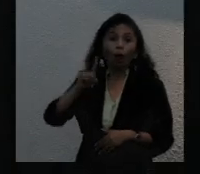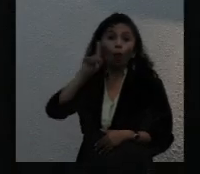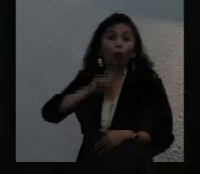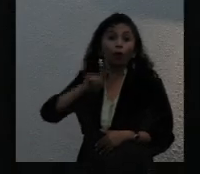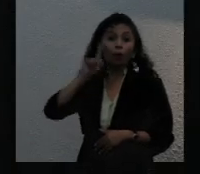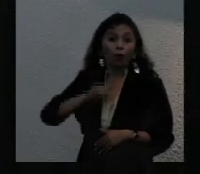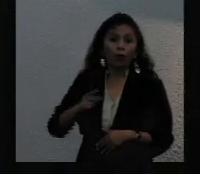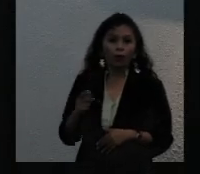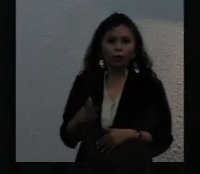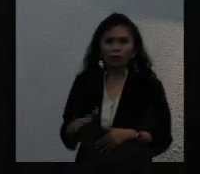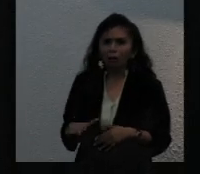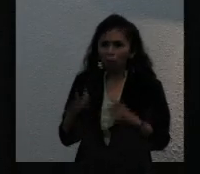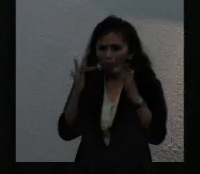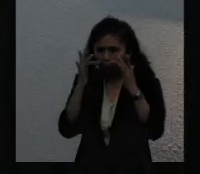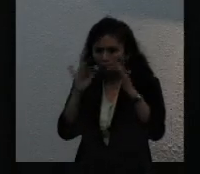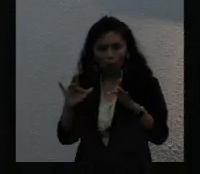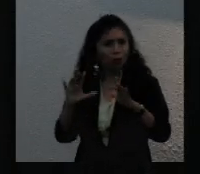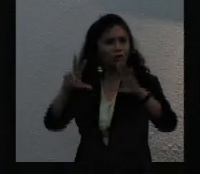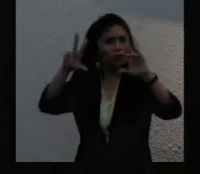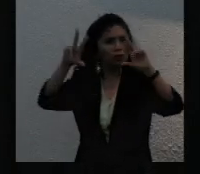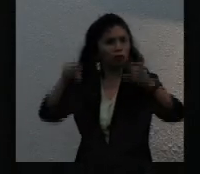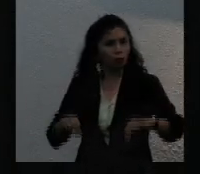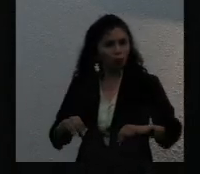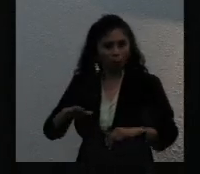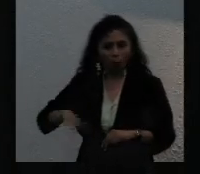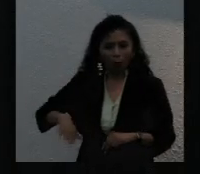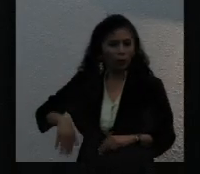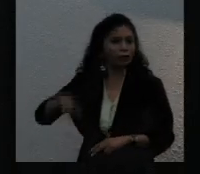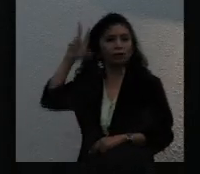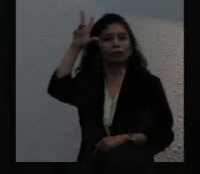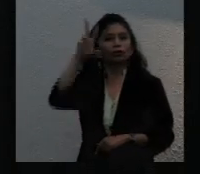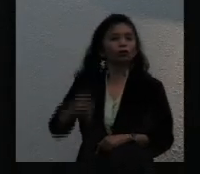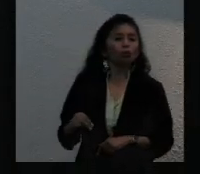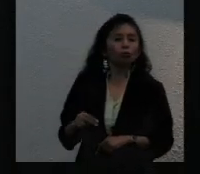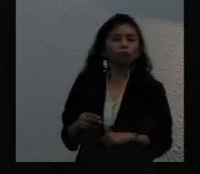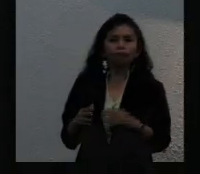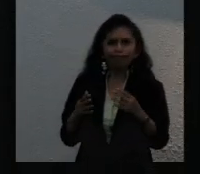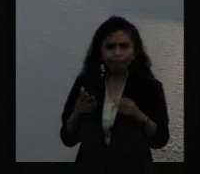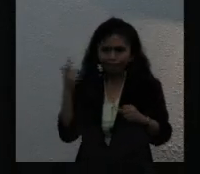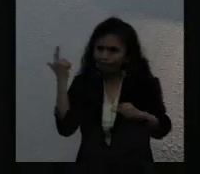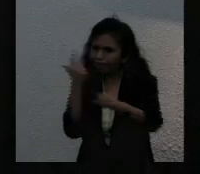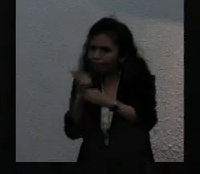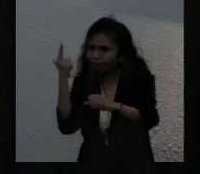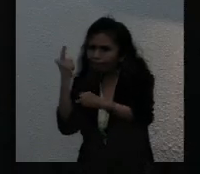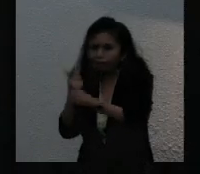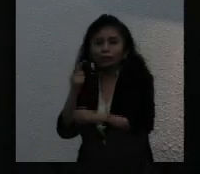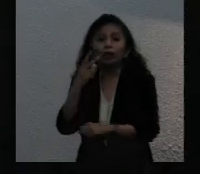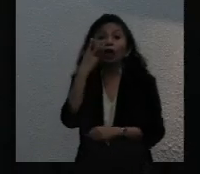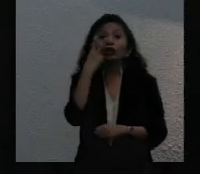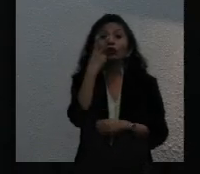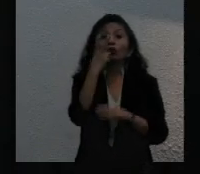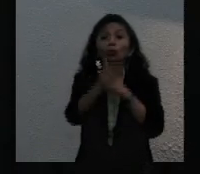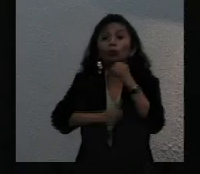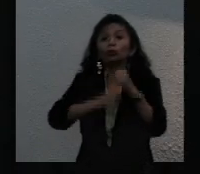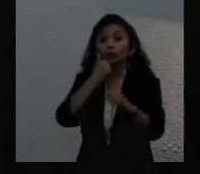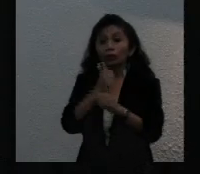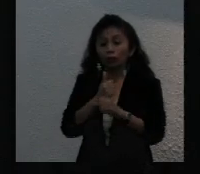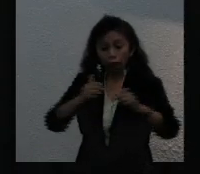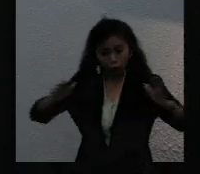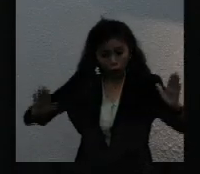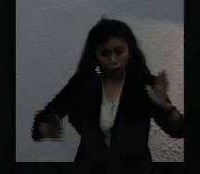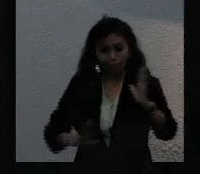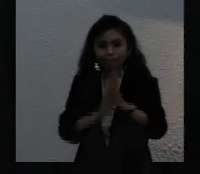que no se rinde ni a Milana, se dará cuenta de cómo se cumplen 2 años del inicio de la